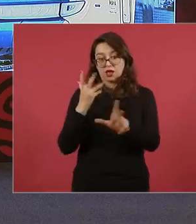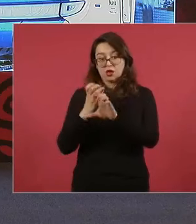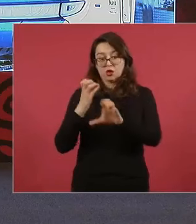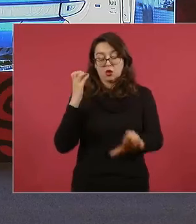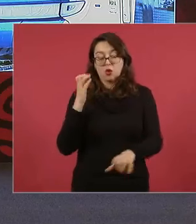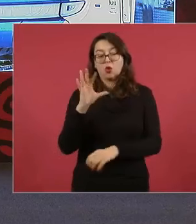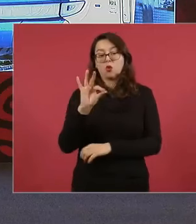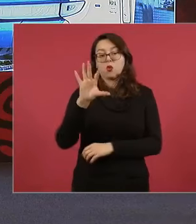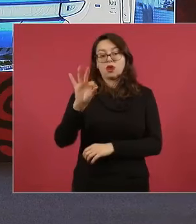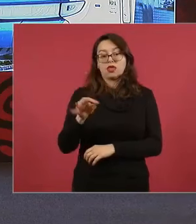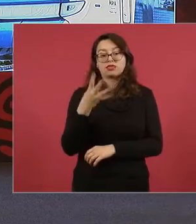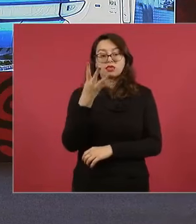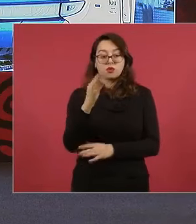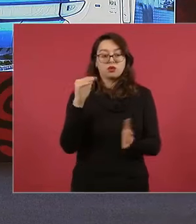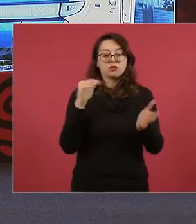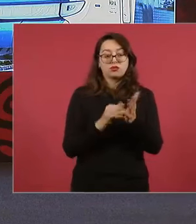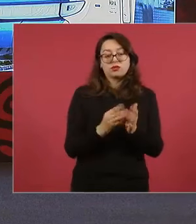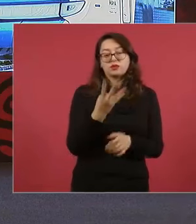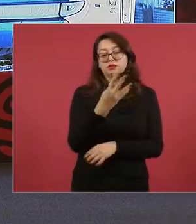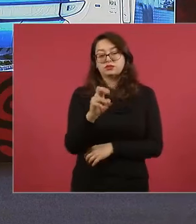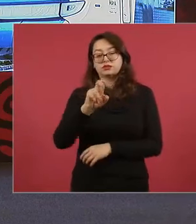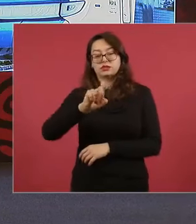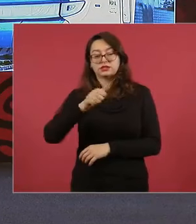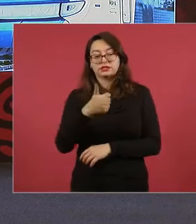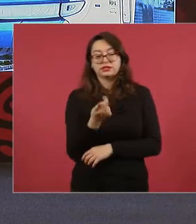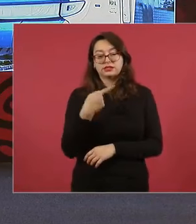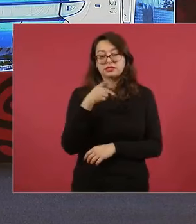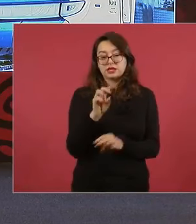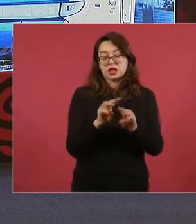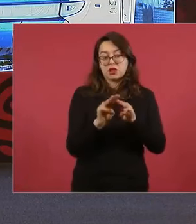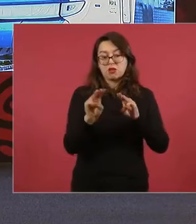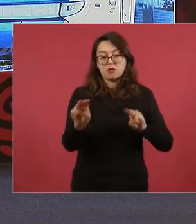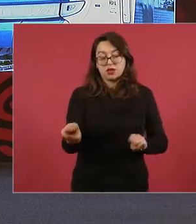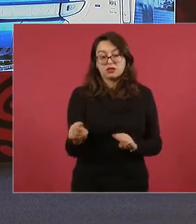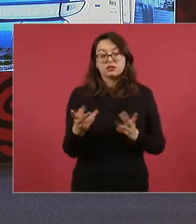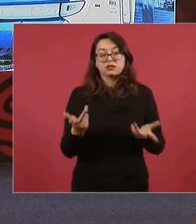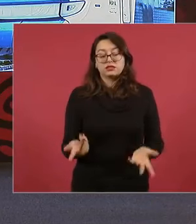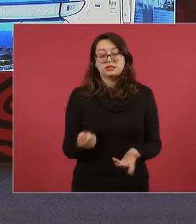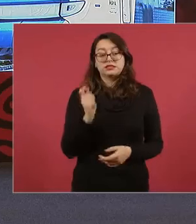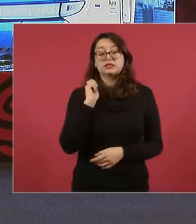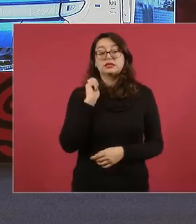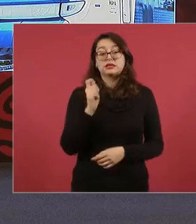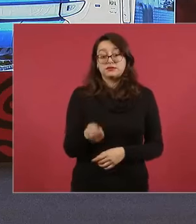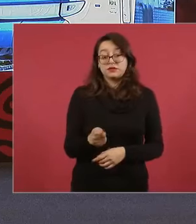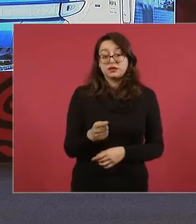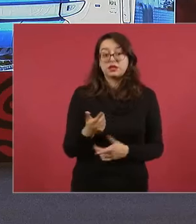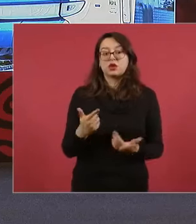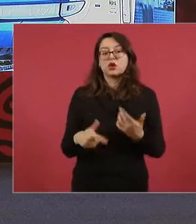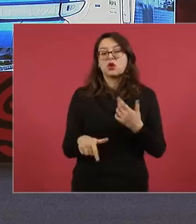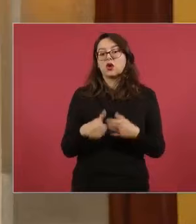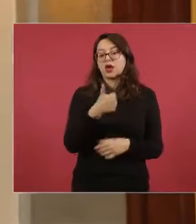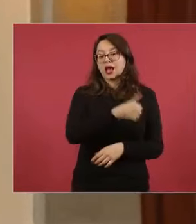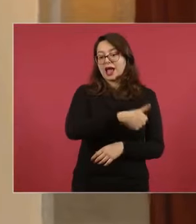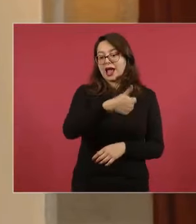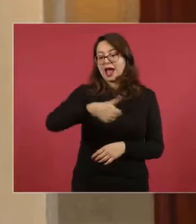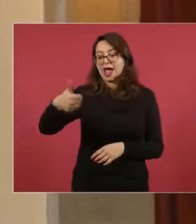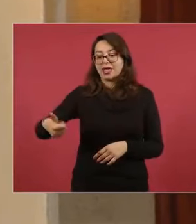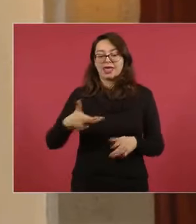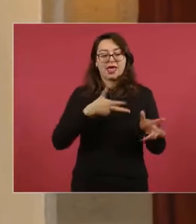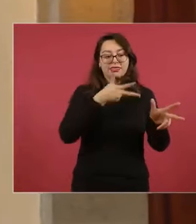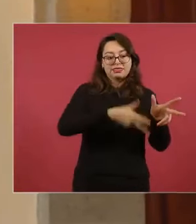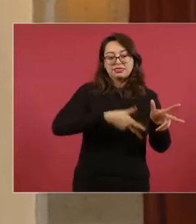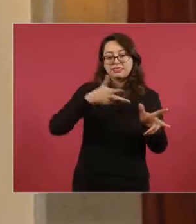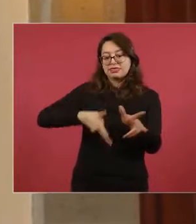,936 kilómetros, lo que representa un promedio por tren de más de 11,500 kilómetros.